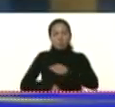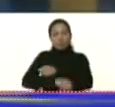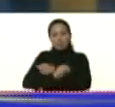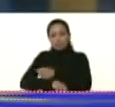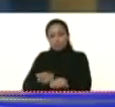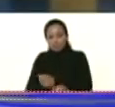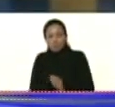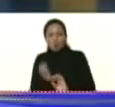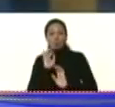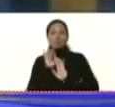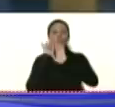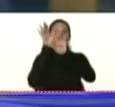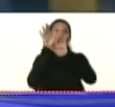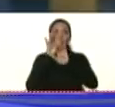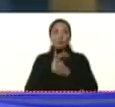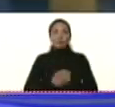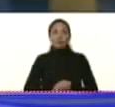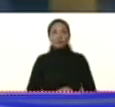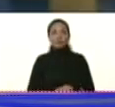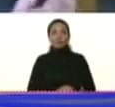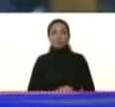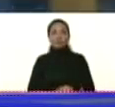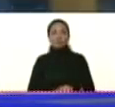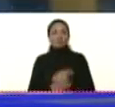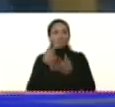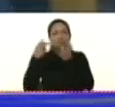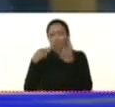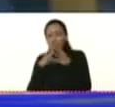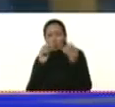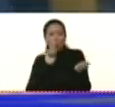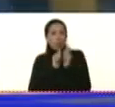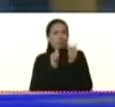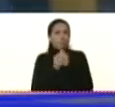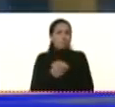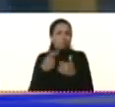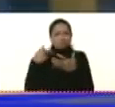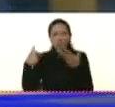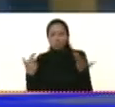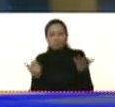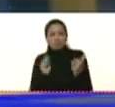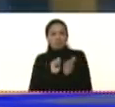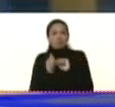futbolito, de basquetbol, de todo, pues, de pico pico.